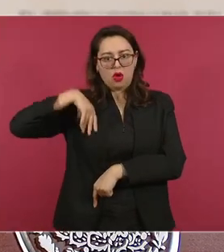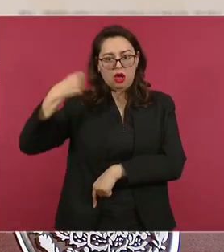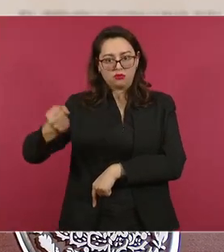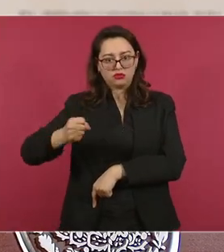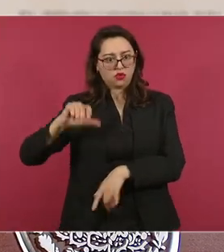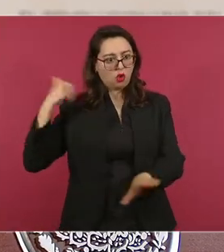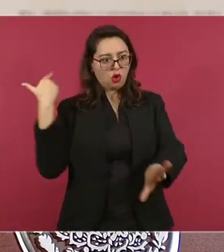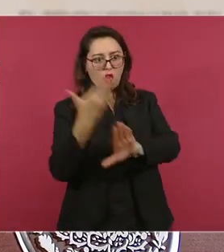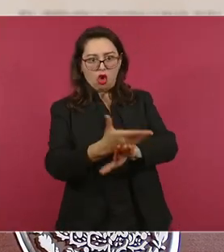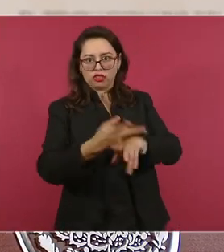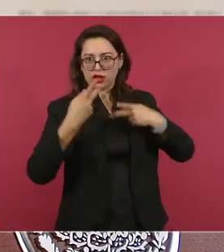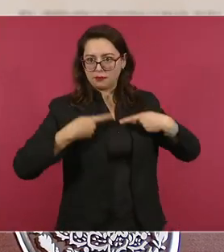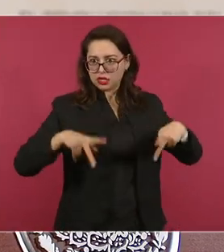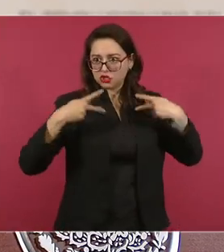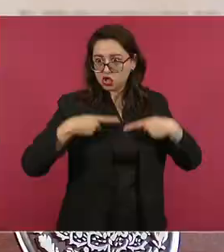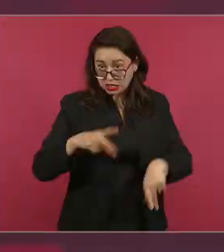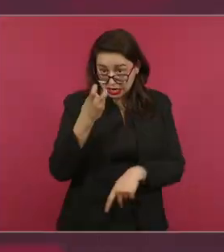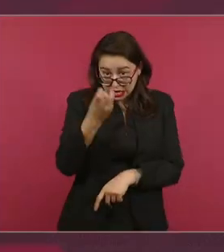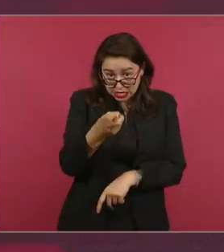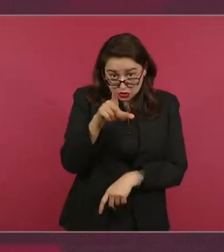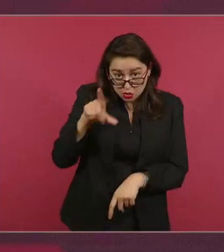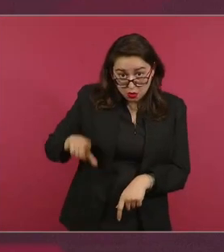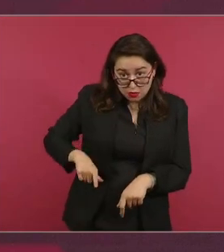Esa no.